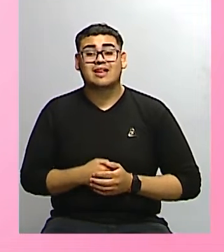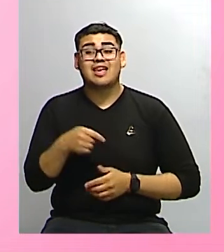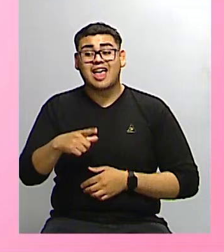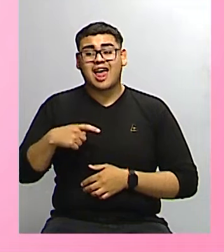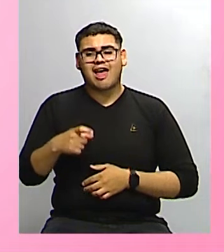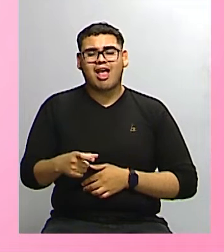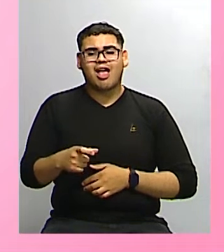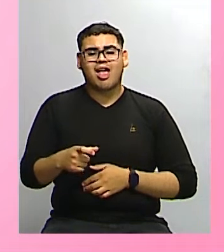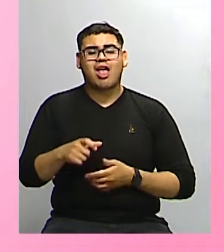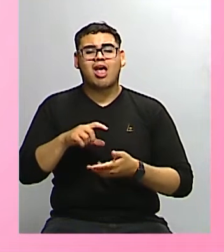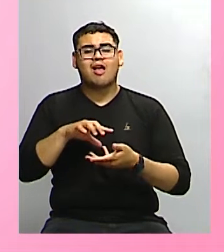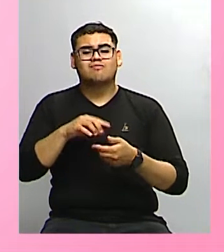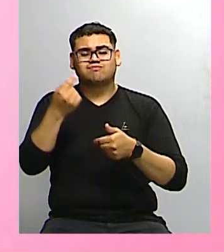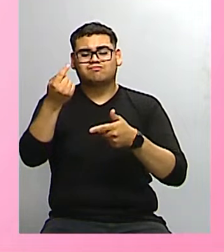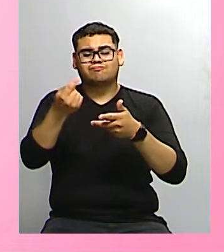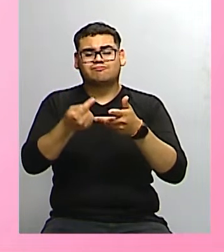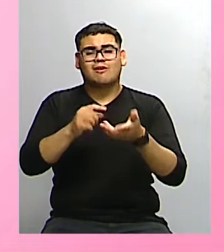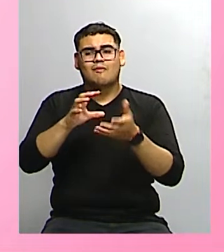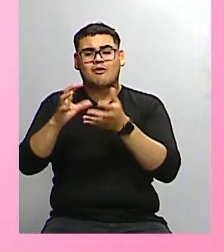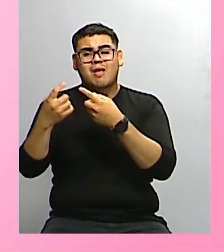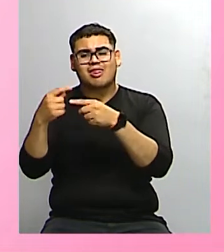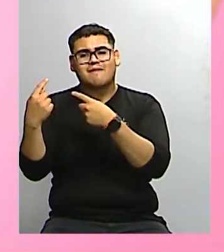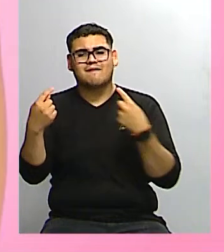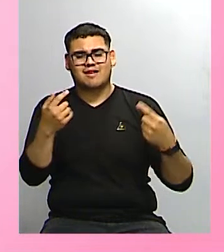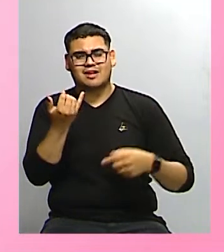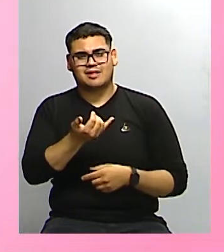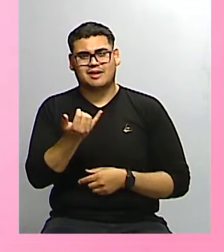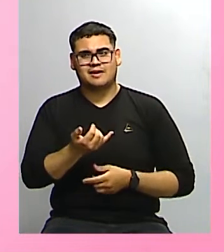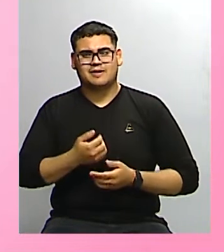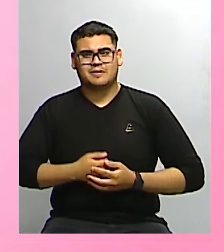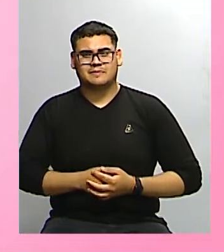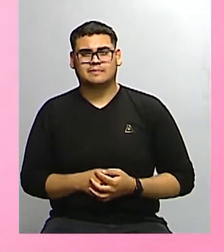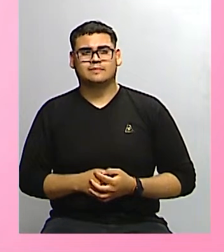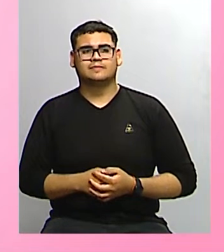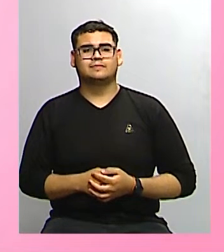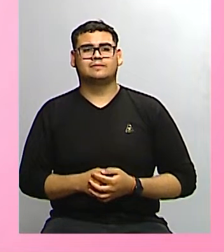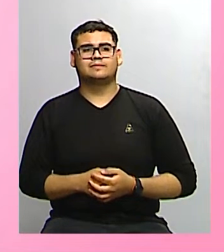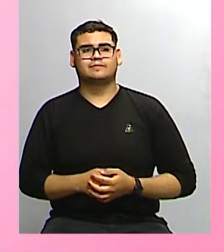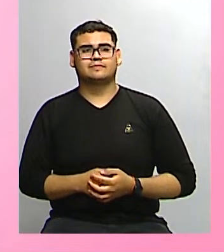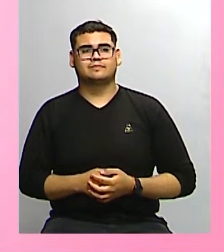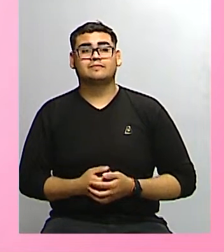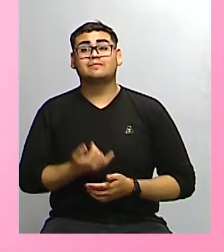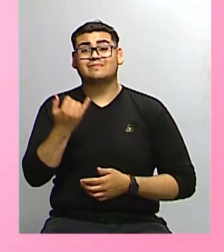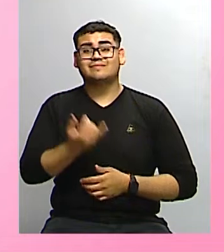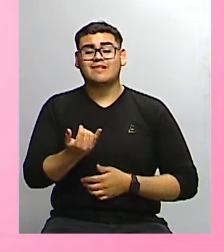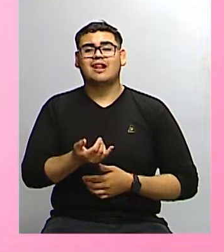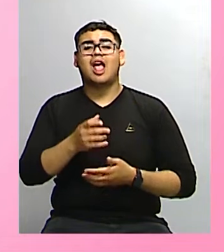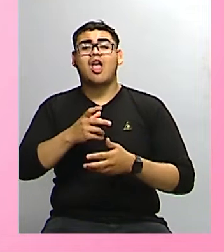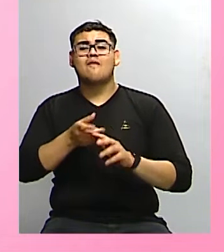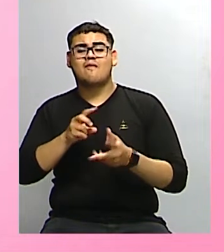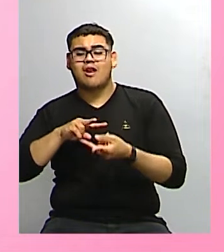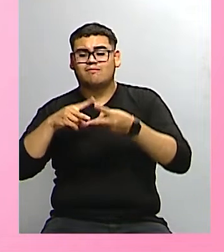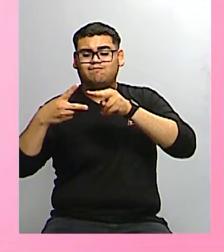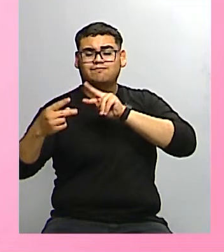y es lo mismo el tratamiento, por supuesto. ¿Cuáles pueden ser, digo, si hay factores hereditarios, cuáles son los factores que